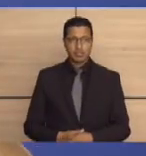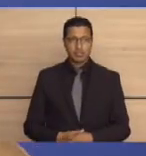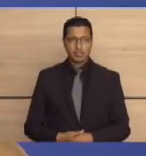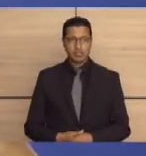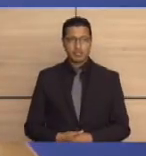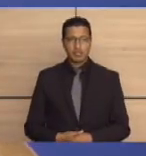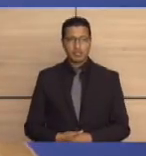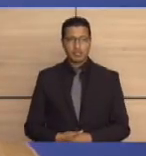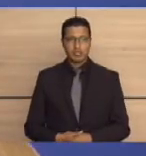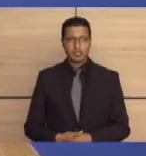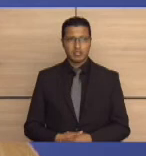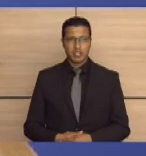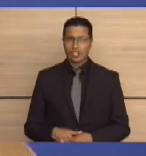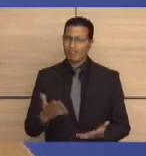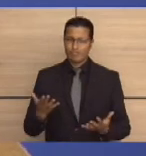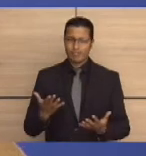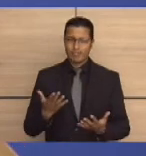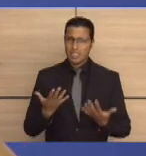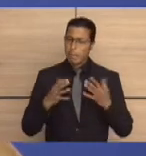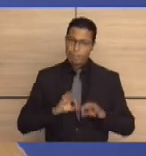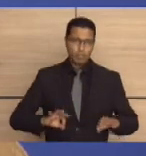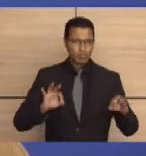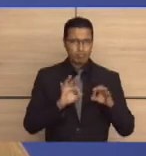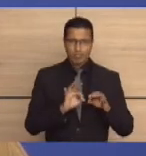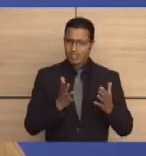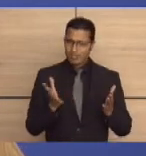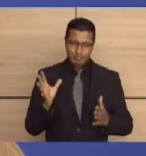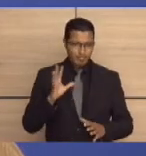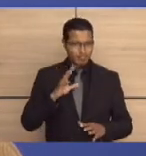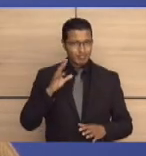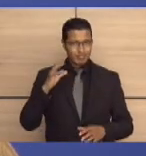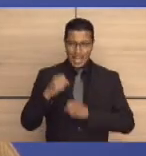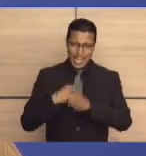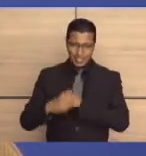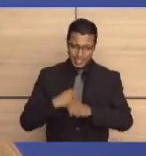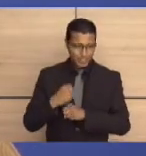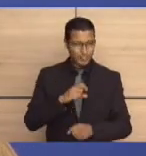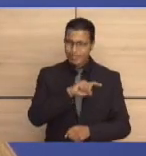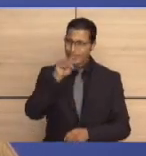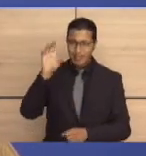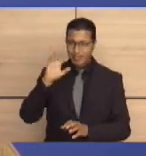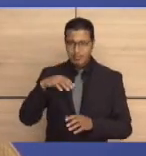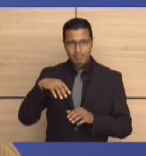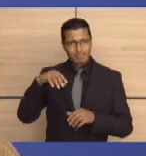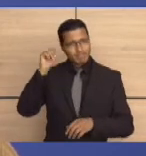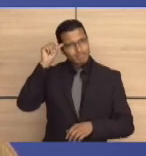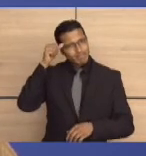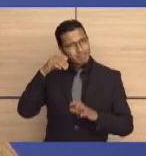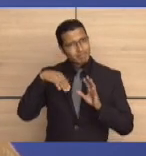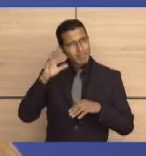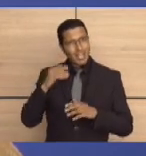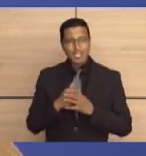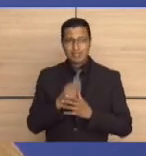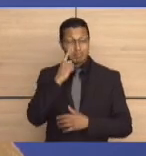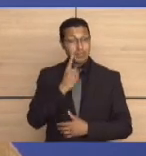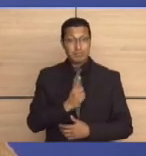Yo creo que todas son importantes. La que más recuerdo es